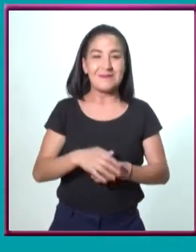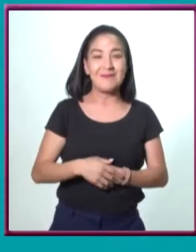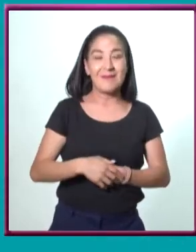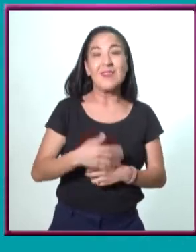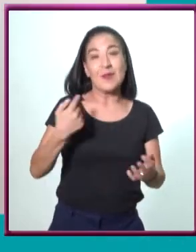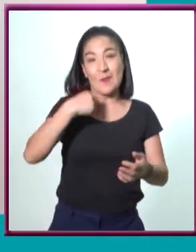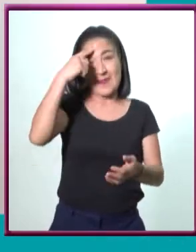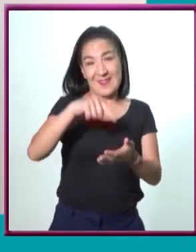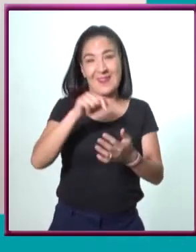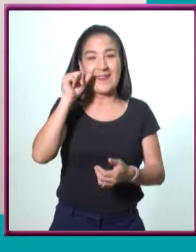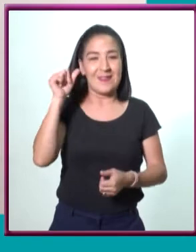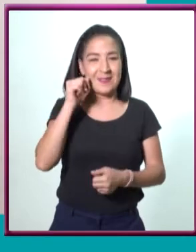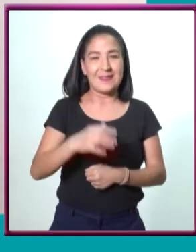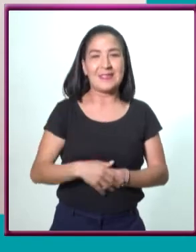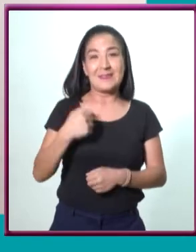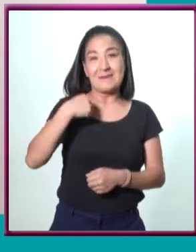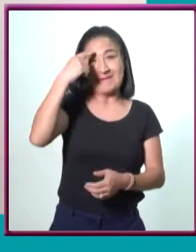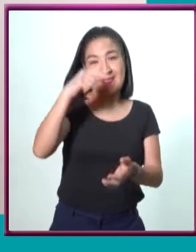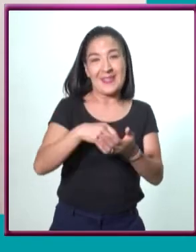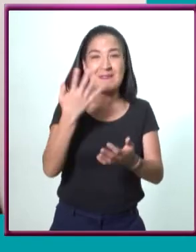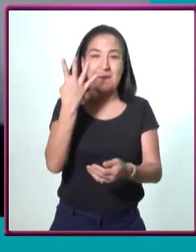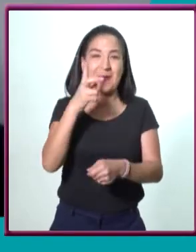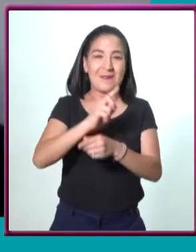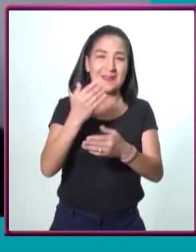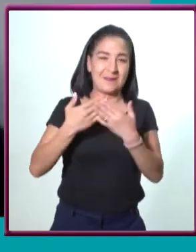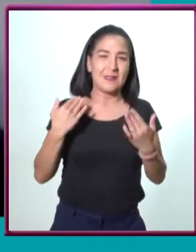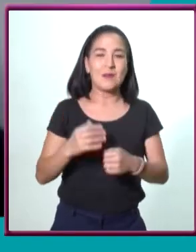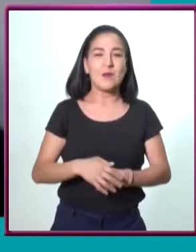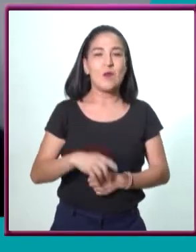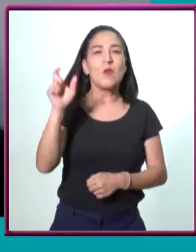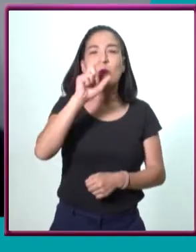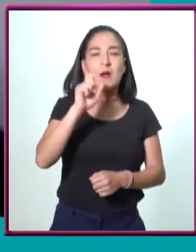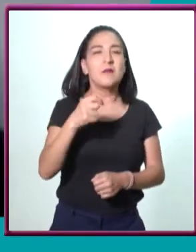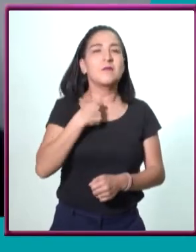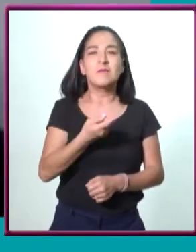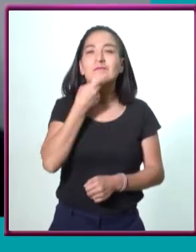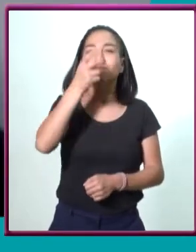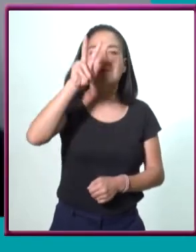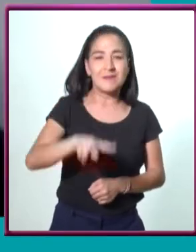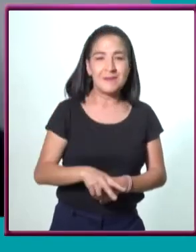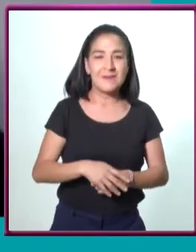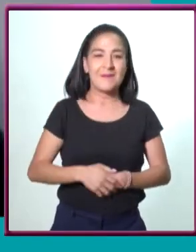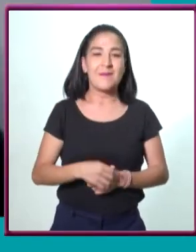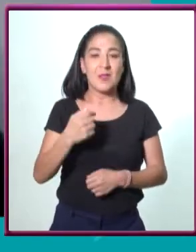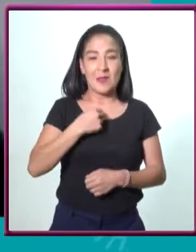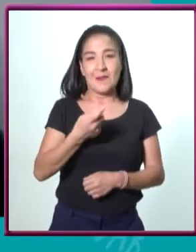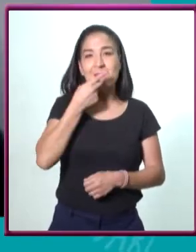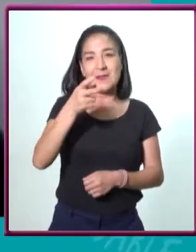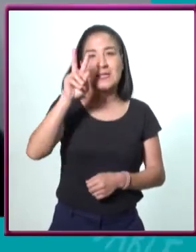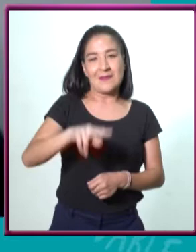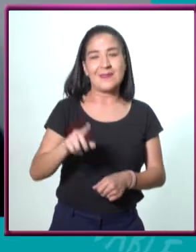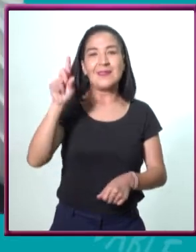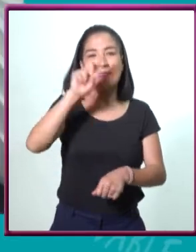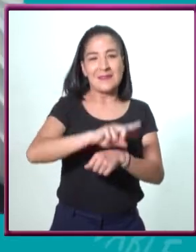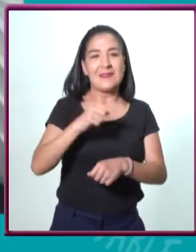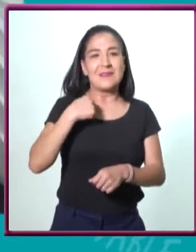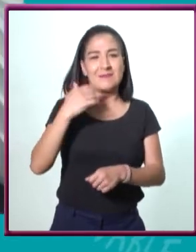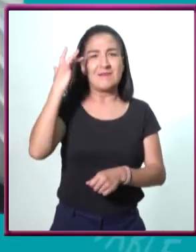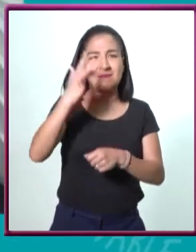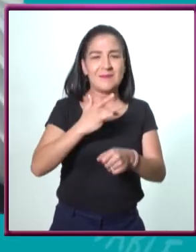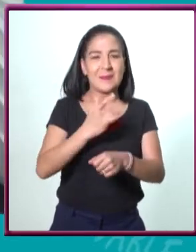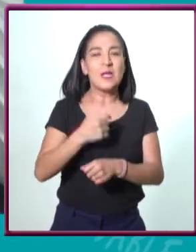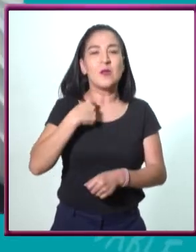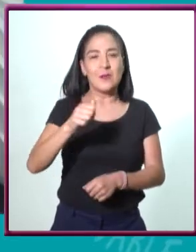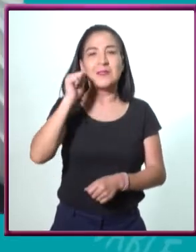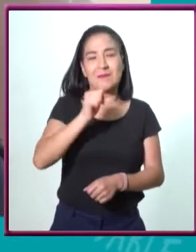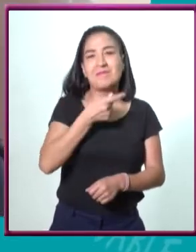ayer. No sé, hace como 4 días. ¿Cuándo fue la última vez que dije una verdad? La última vez que dije una verdad fue el día de hoy. Casi siempre